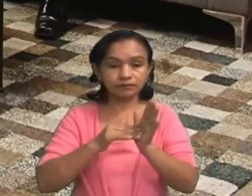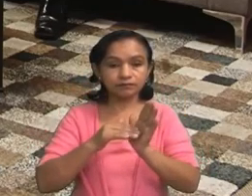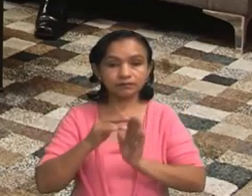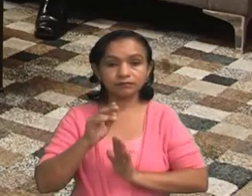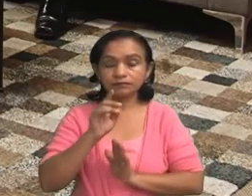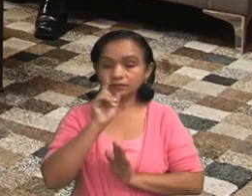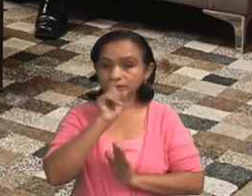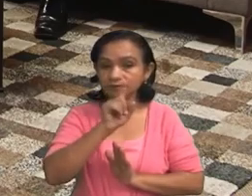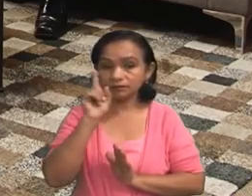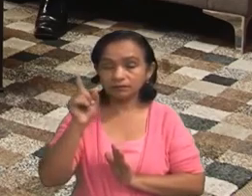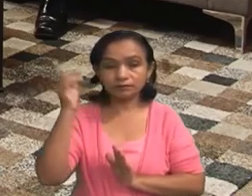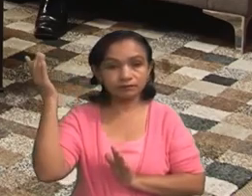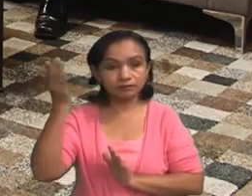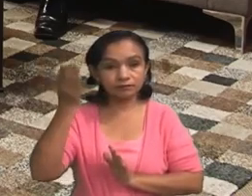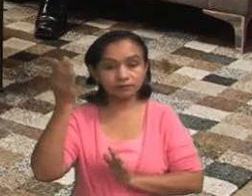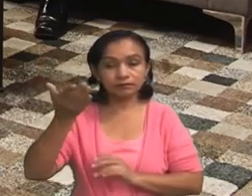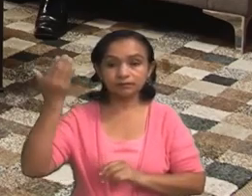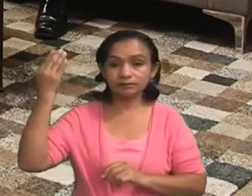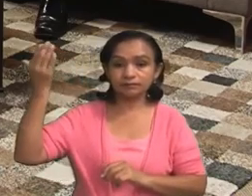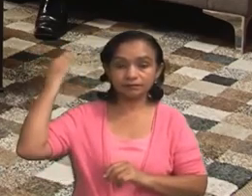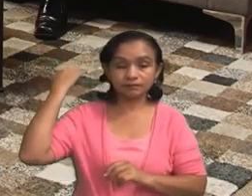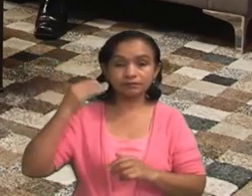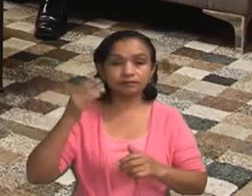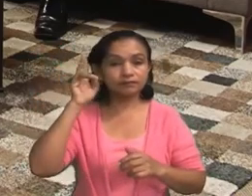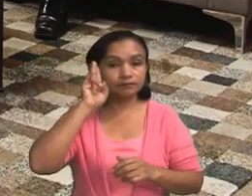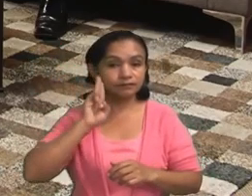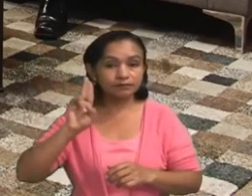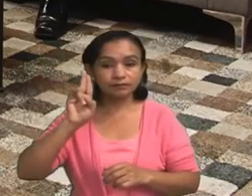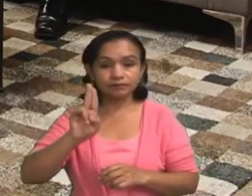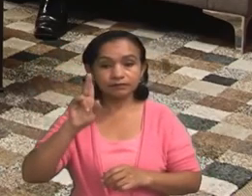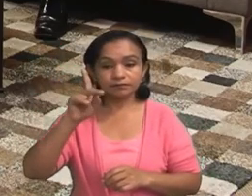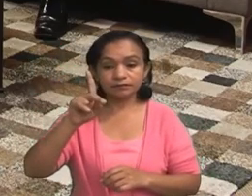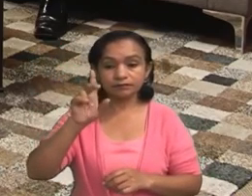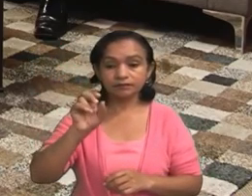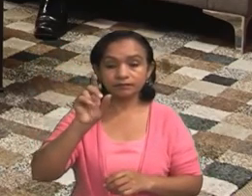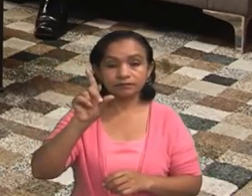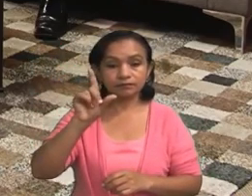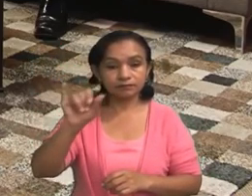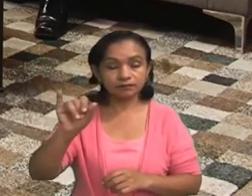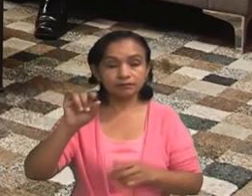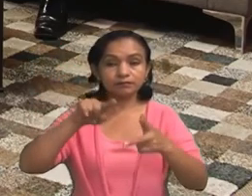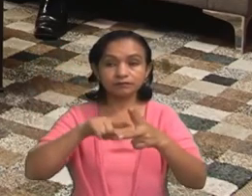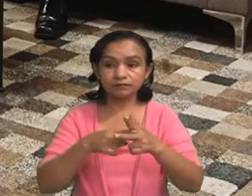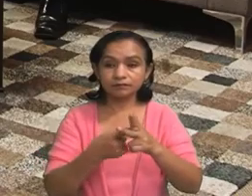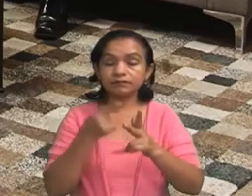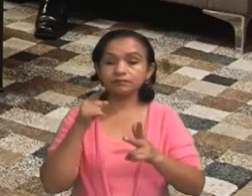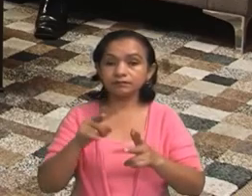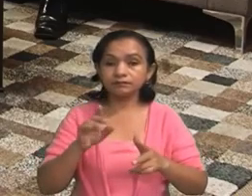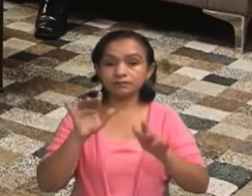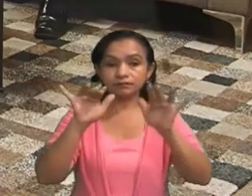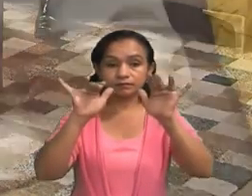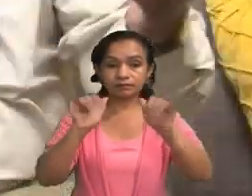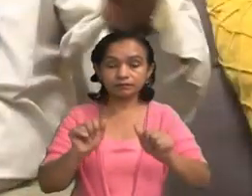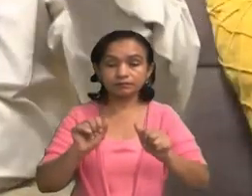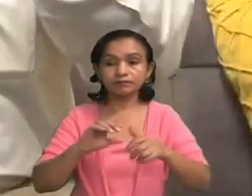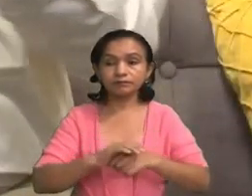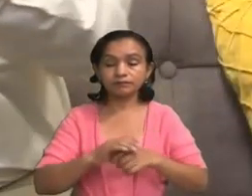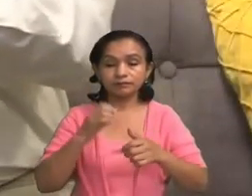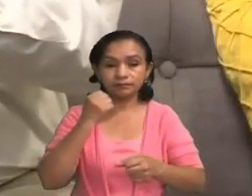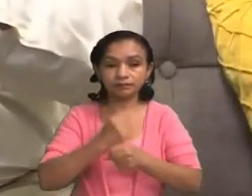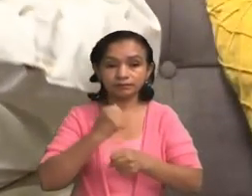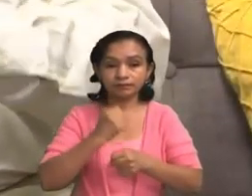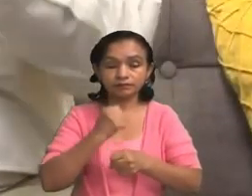histórico congreso en la Universidad Politécnica, y a partir de ahí ya fijábamos, veníamos